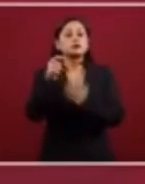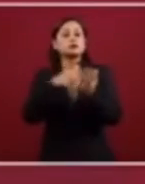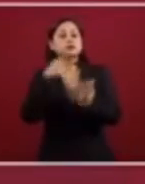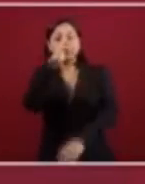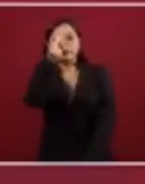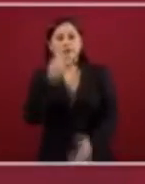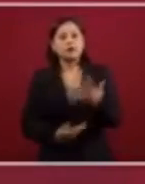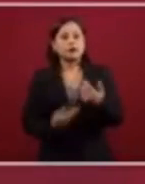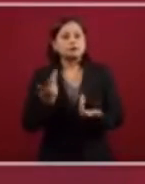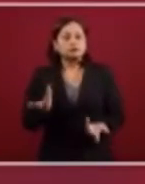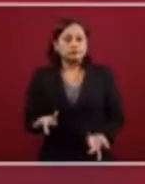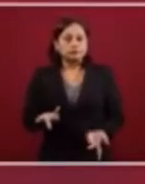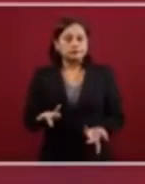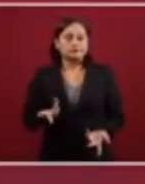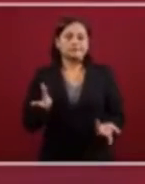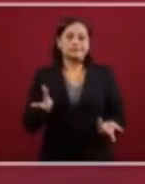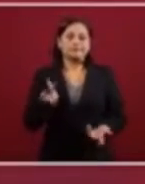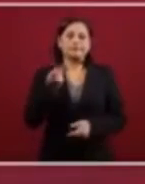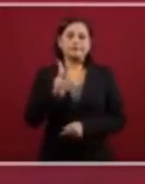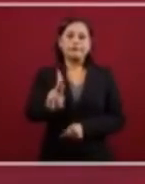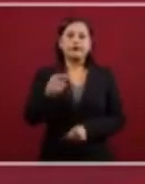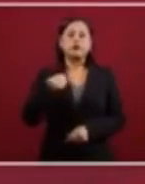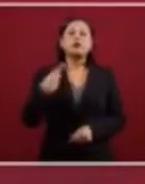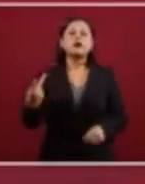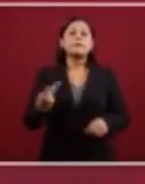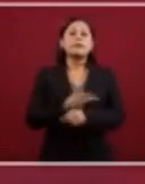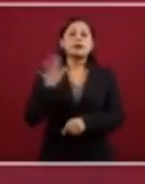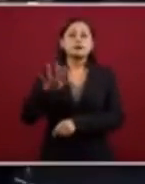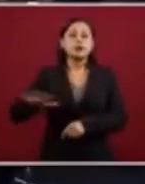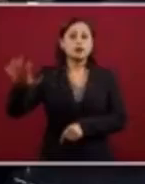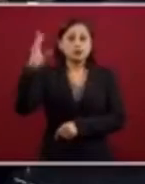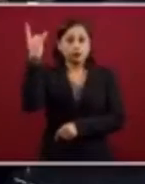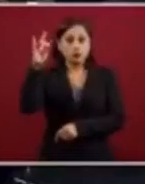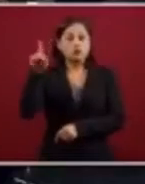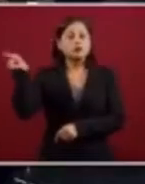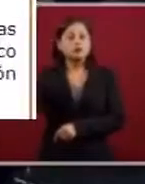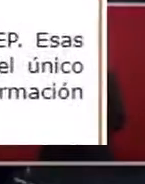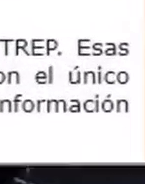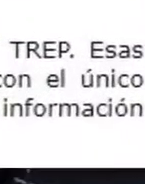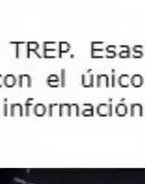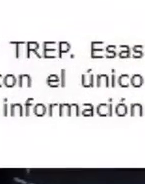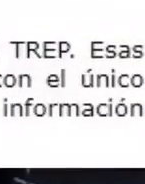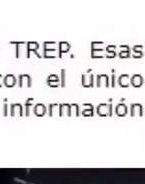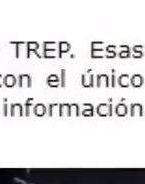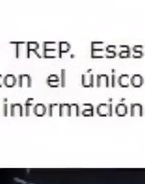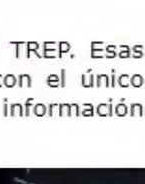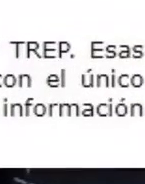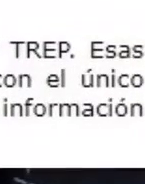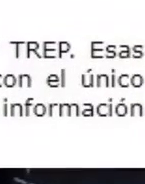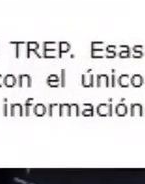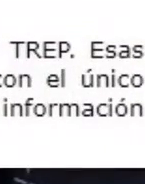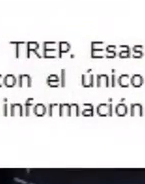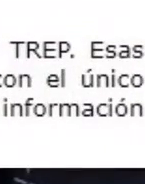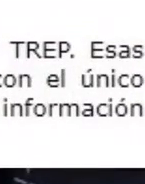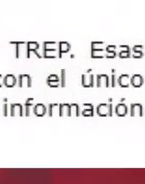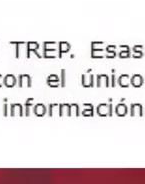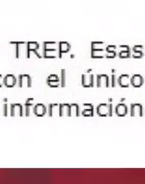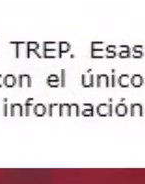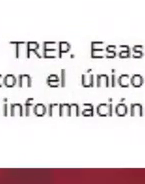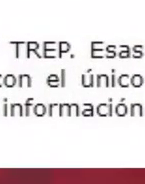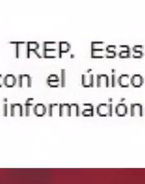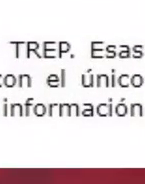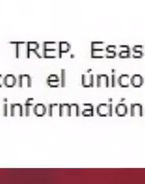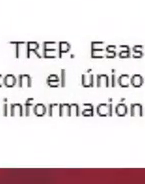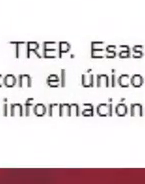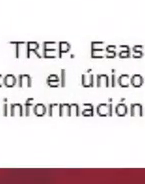Entonces ahora vamos a ver qué sucede en Bolivia. Es muy difícil que yo te especule ahorita qué sucederá en los próximos días. Pero para efectos prácticos, Evo Morales fue electo